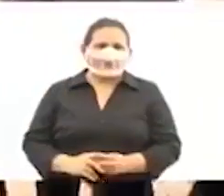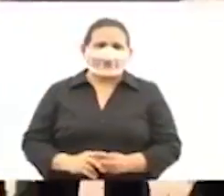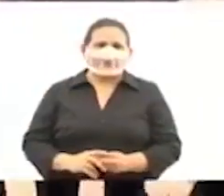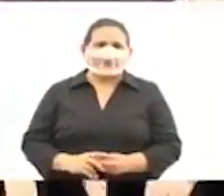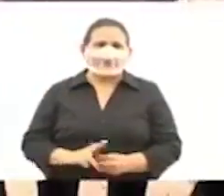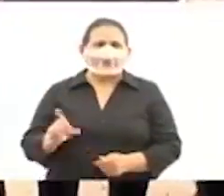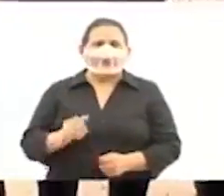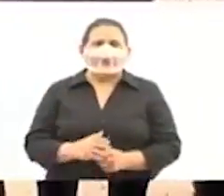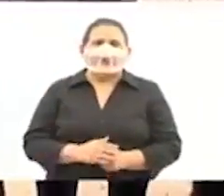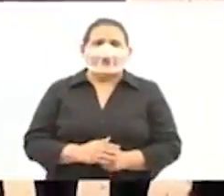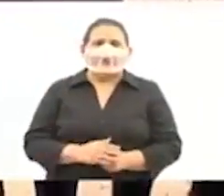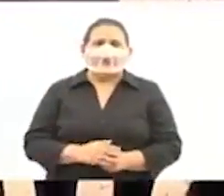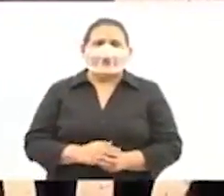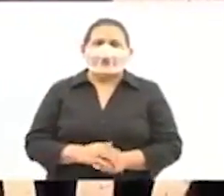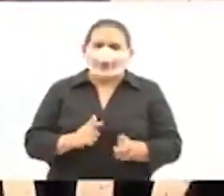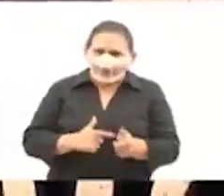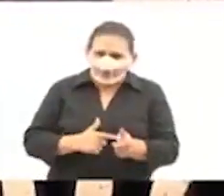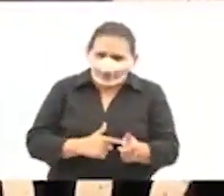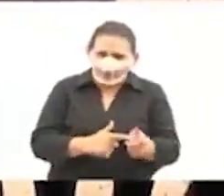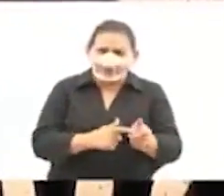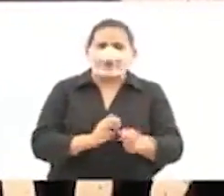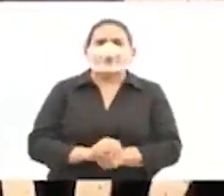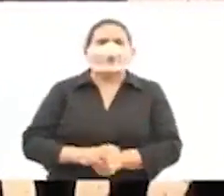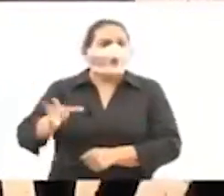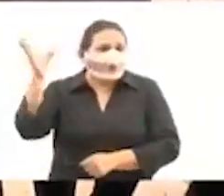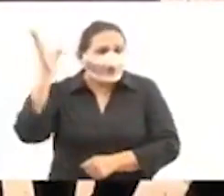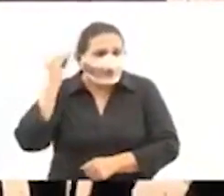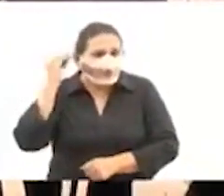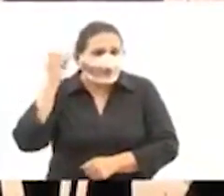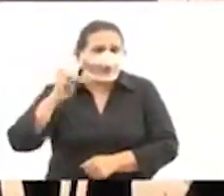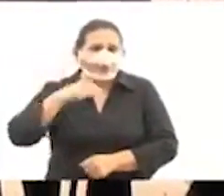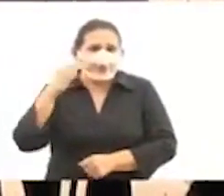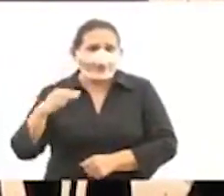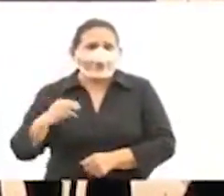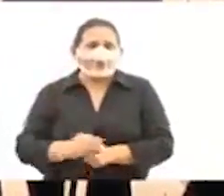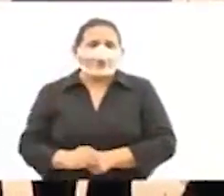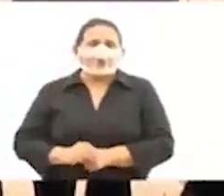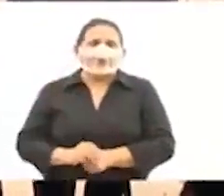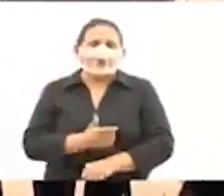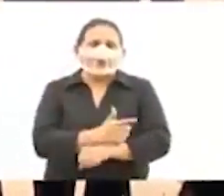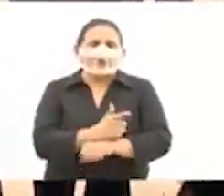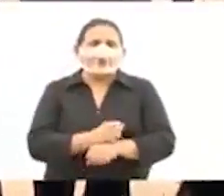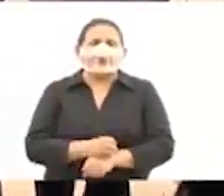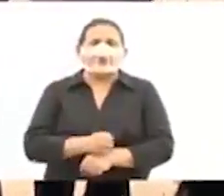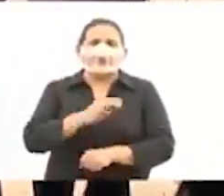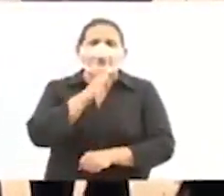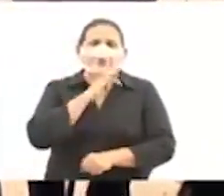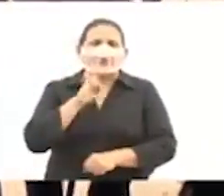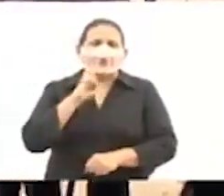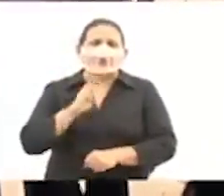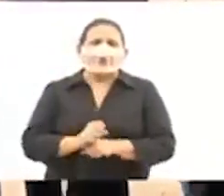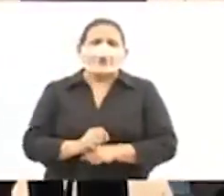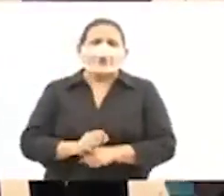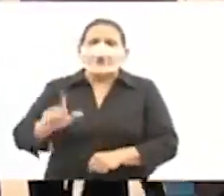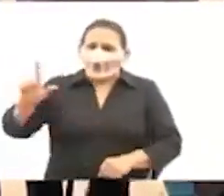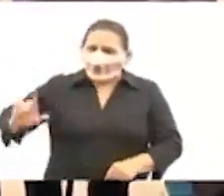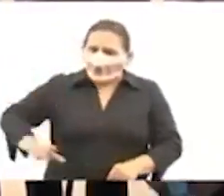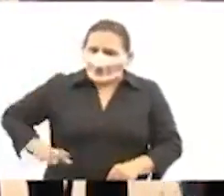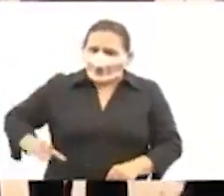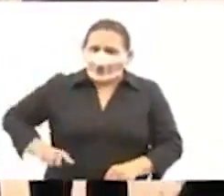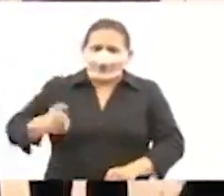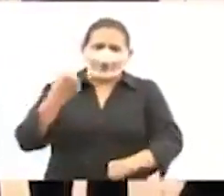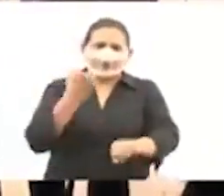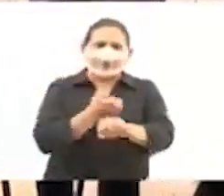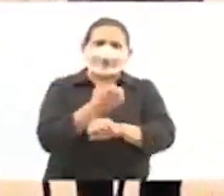corresponde a continuación escuchar el mensaje del licenciado mauricio vila dosal gobernador del